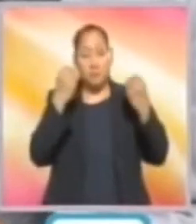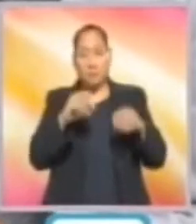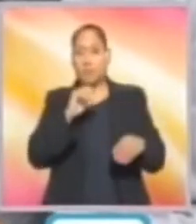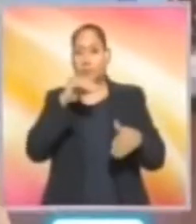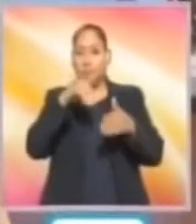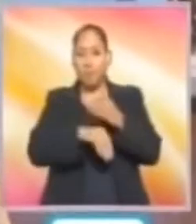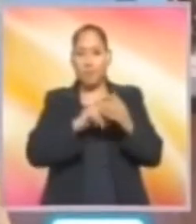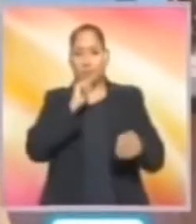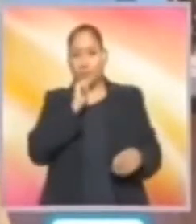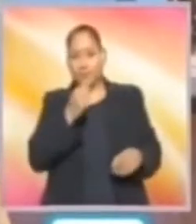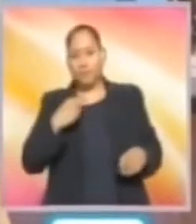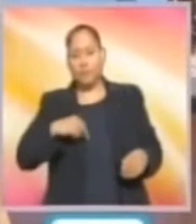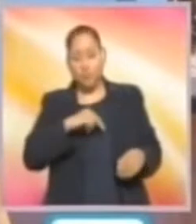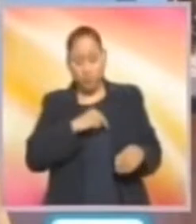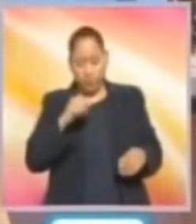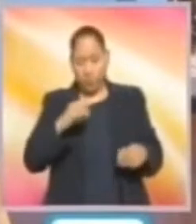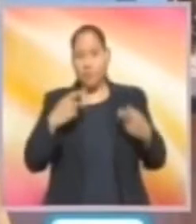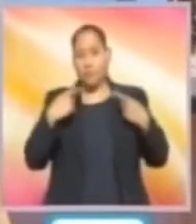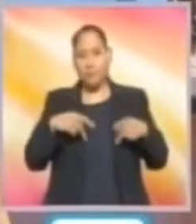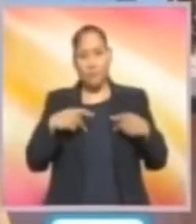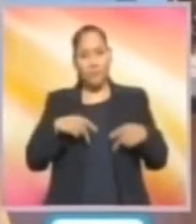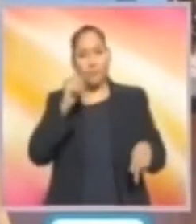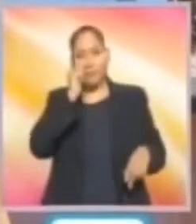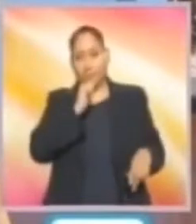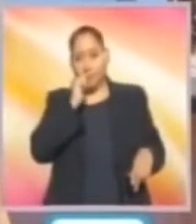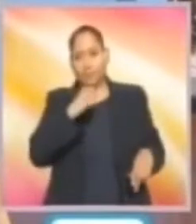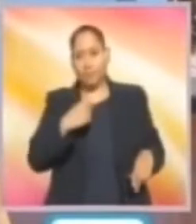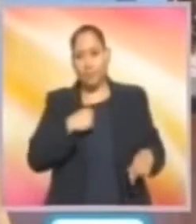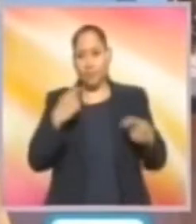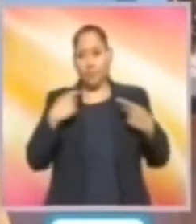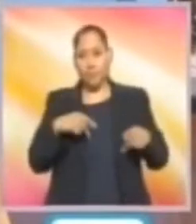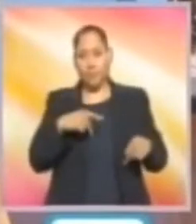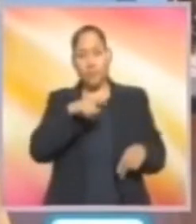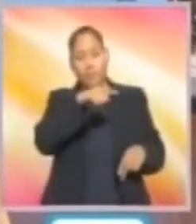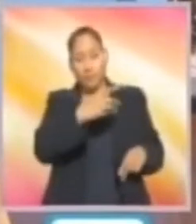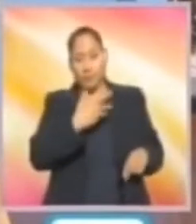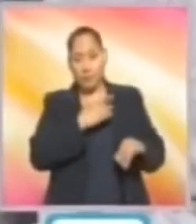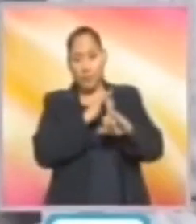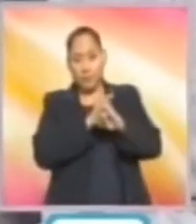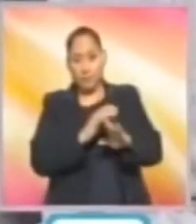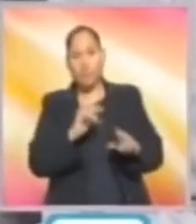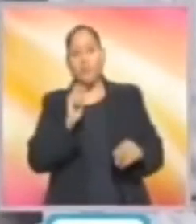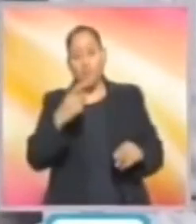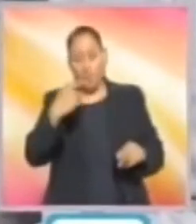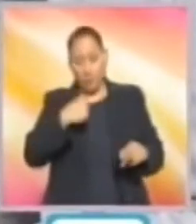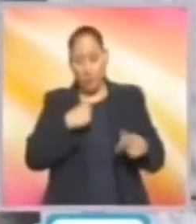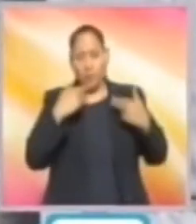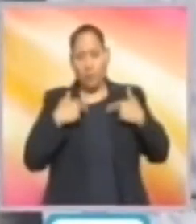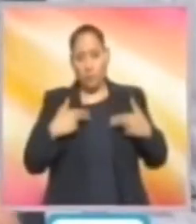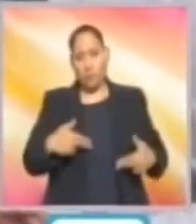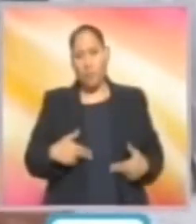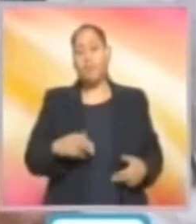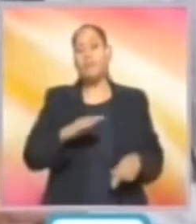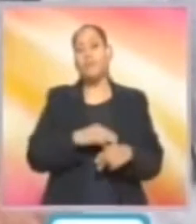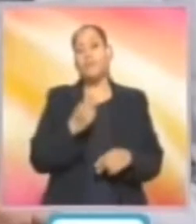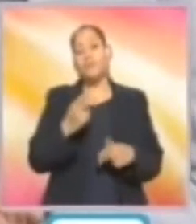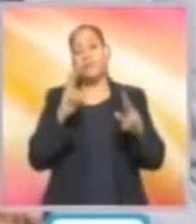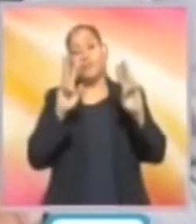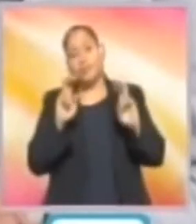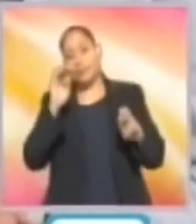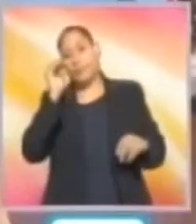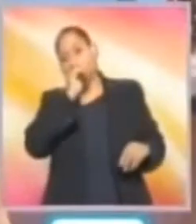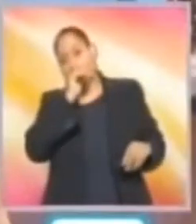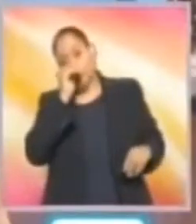no hemos dejado de ser personas. Claro, somos personas. Lo que está ahí tiene que ver con seres humanos. Y eso, por eso el tema de hoy era